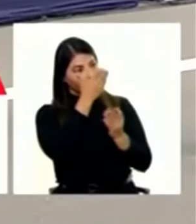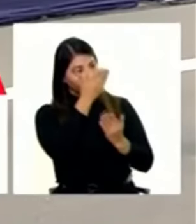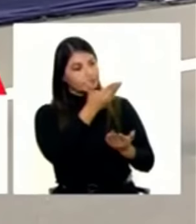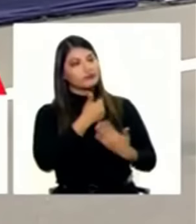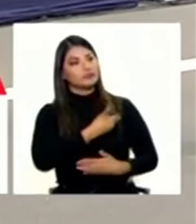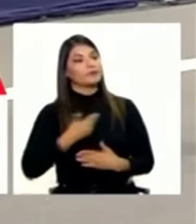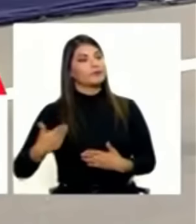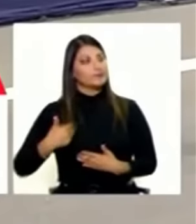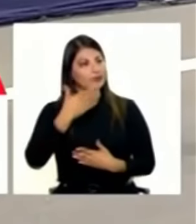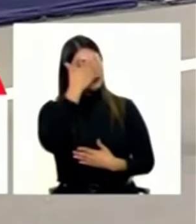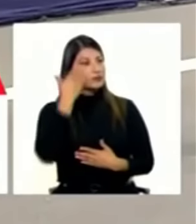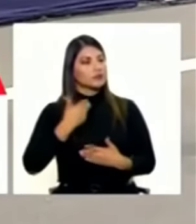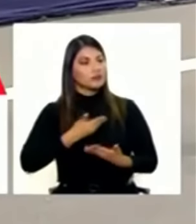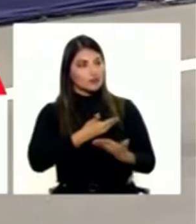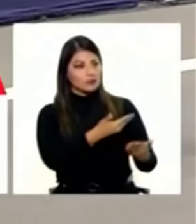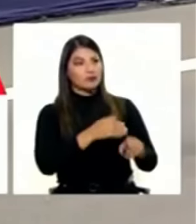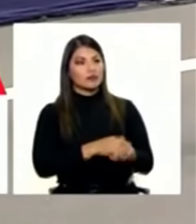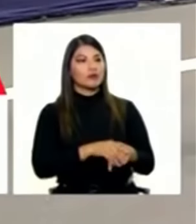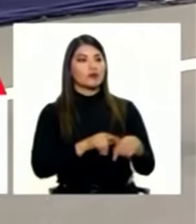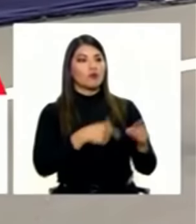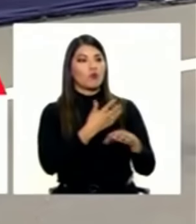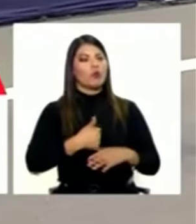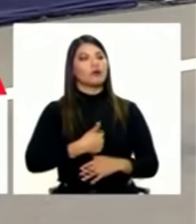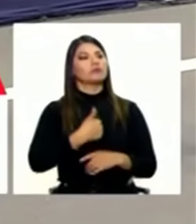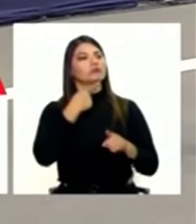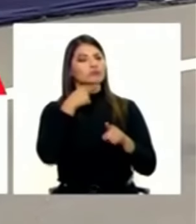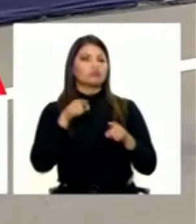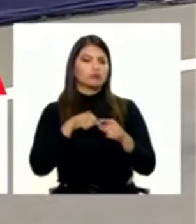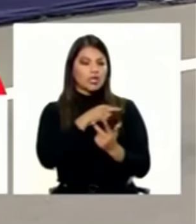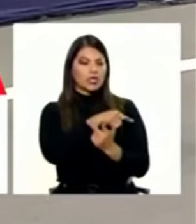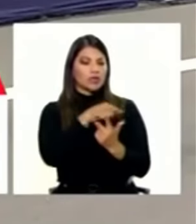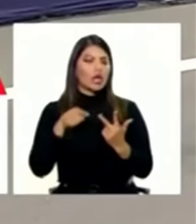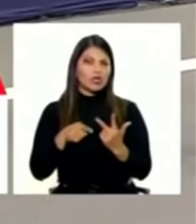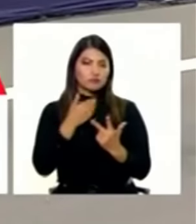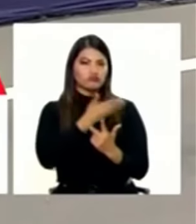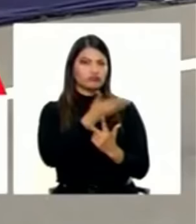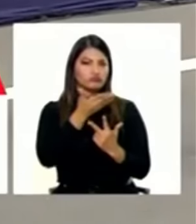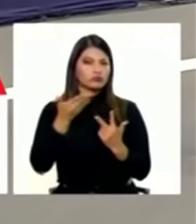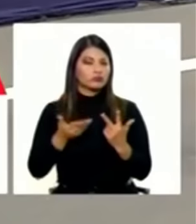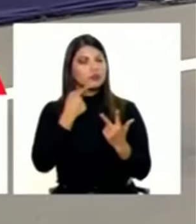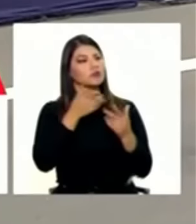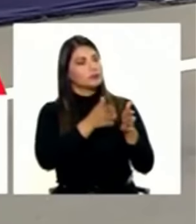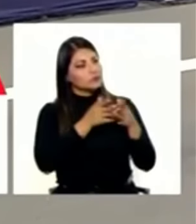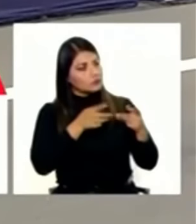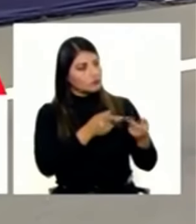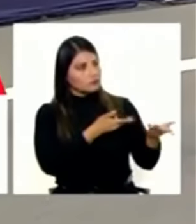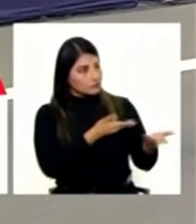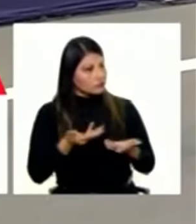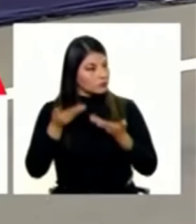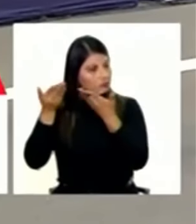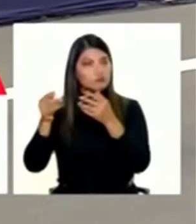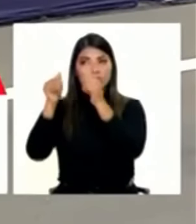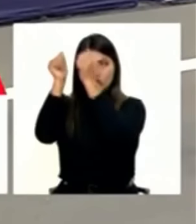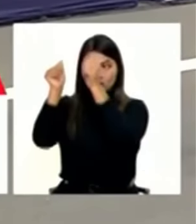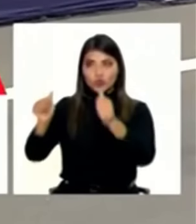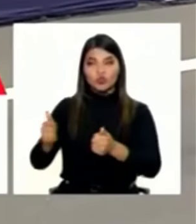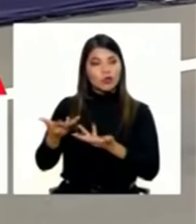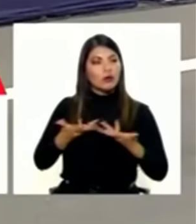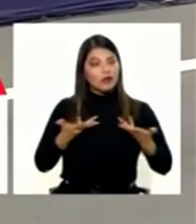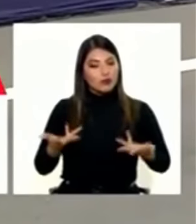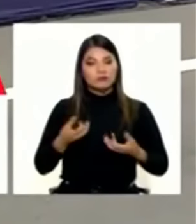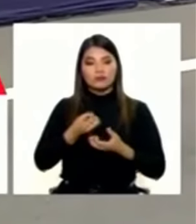Fuerza Aérea como del Ejército, solicitan la autorización para dirigirse hacia el mausoleo del